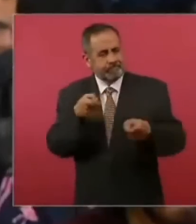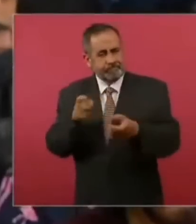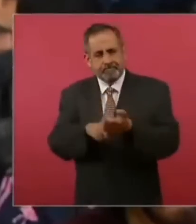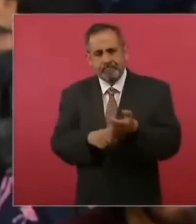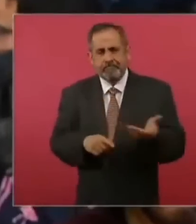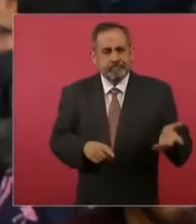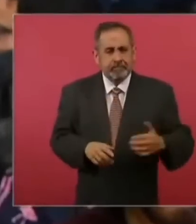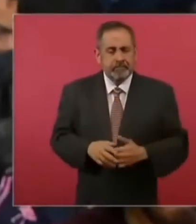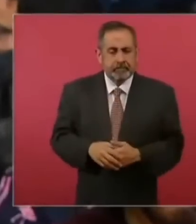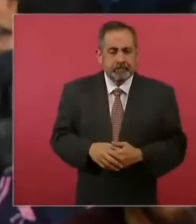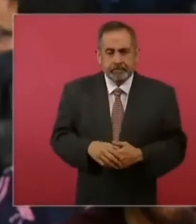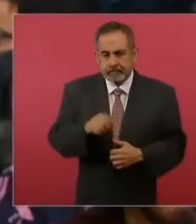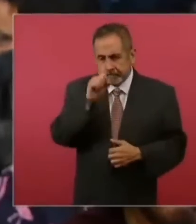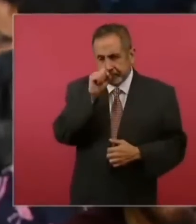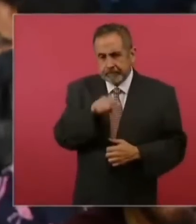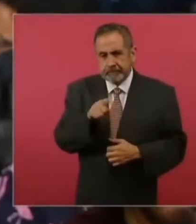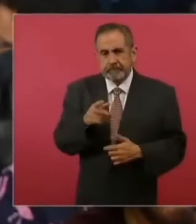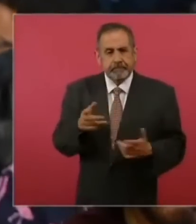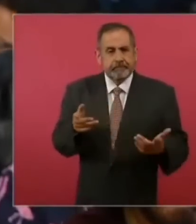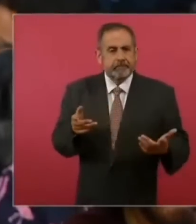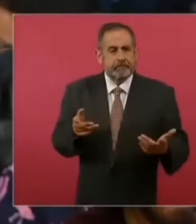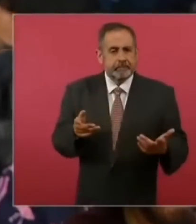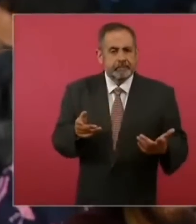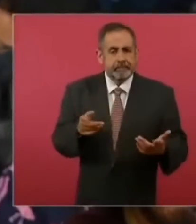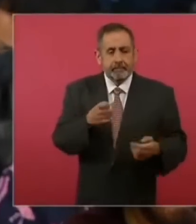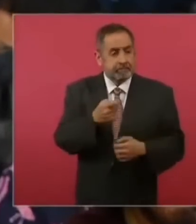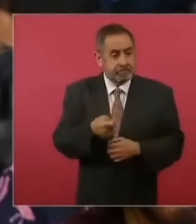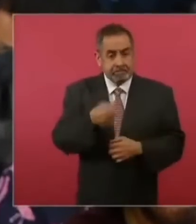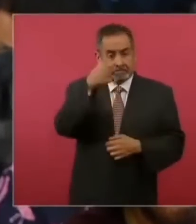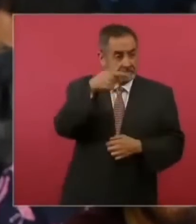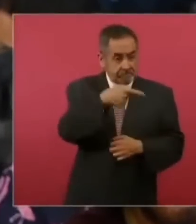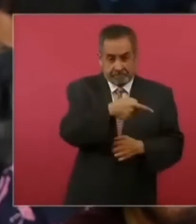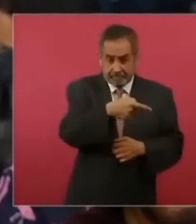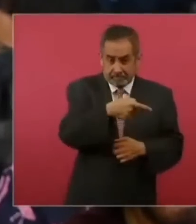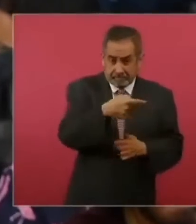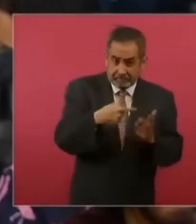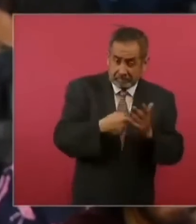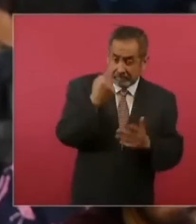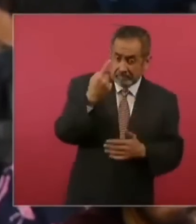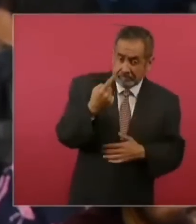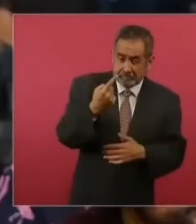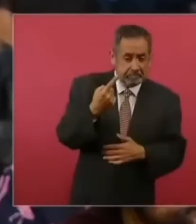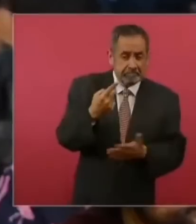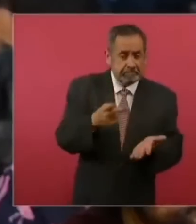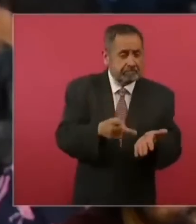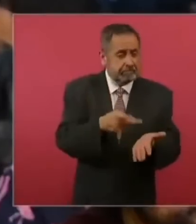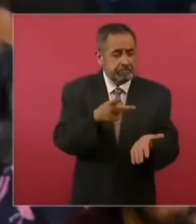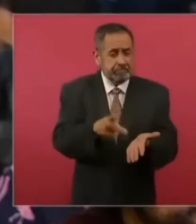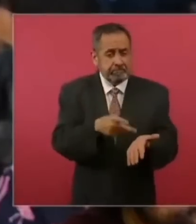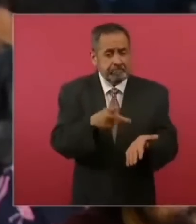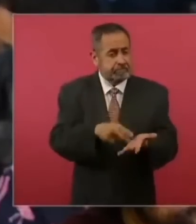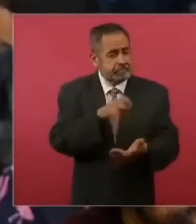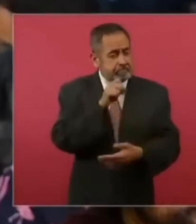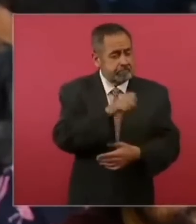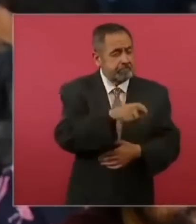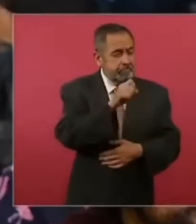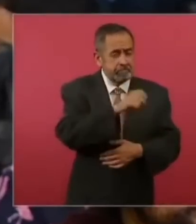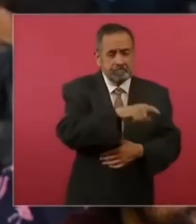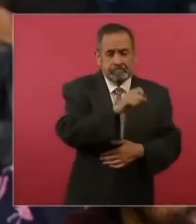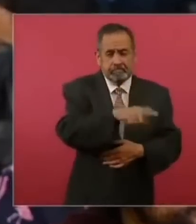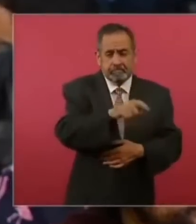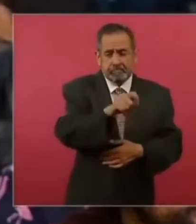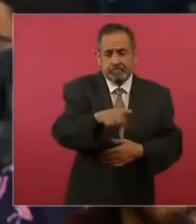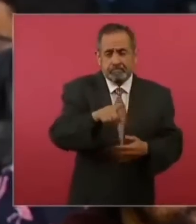Pero también nos venimos a topar que no es la primera vez que este tipo de hechos se están